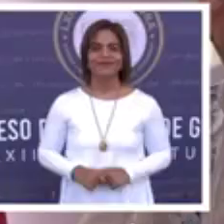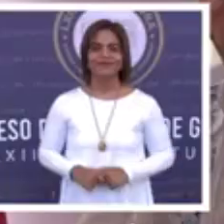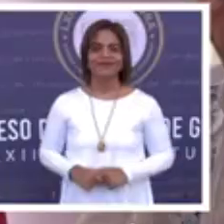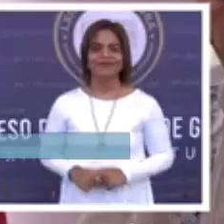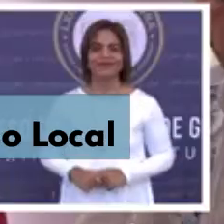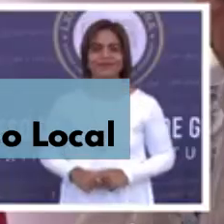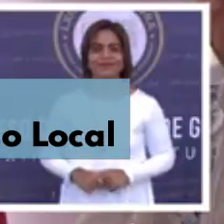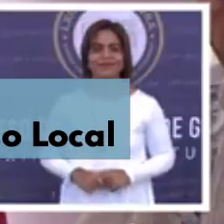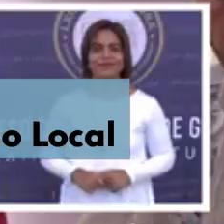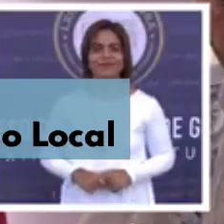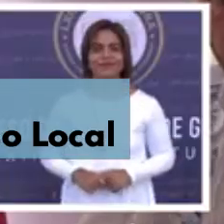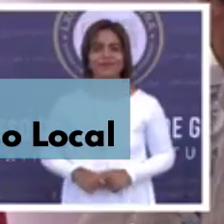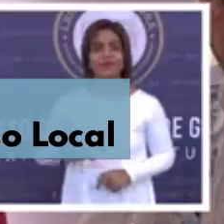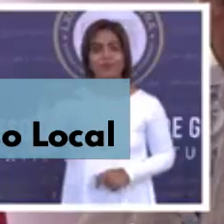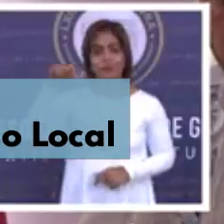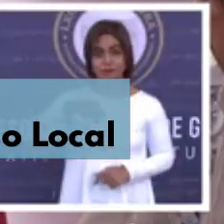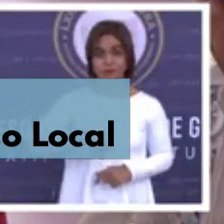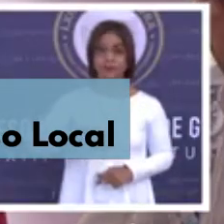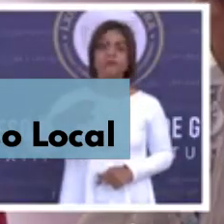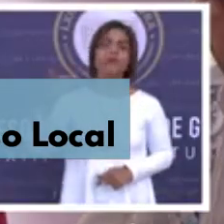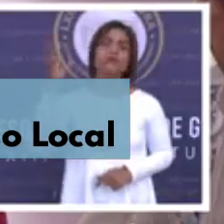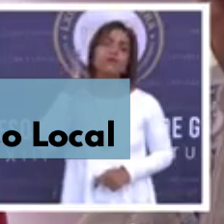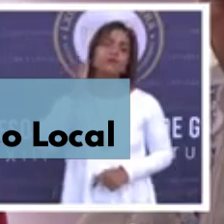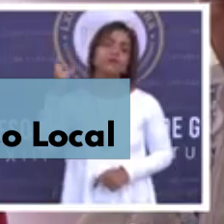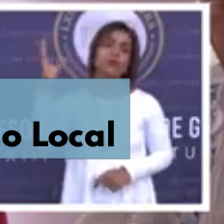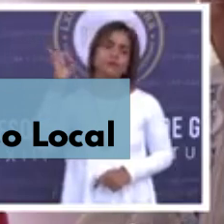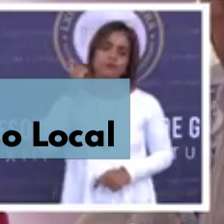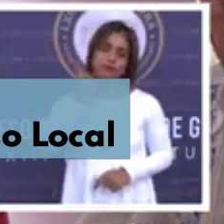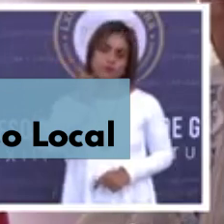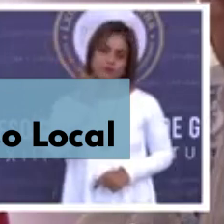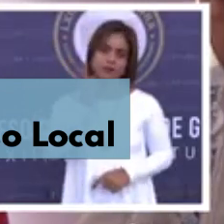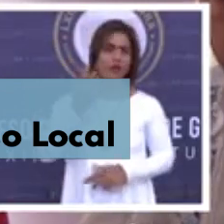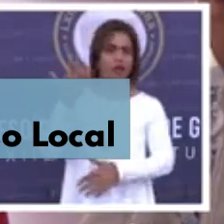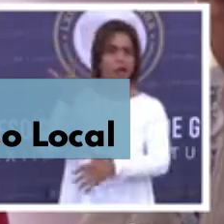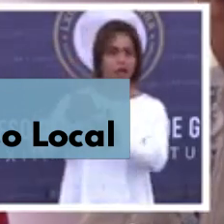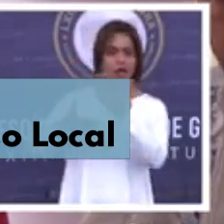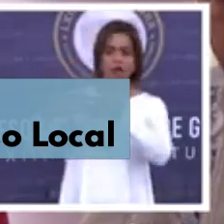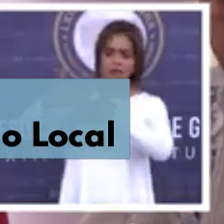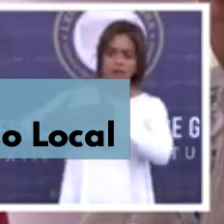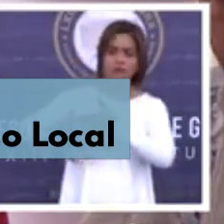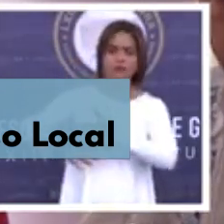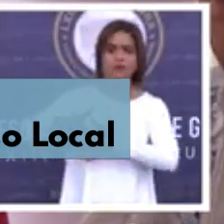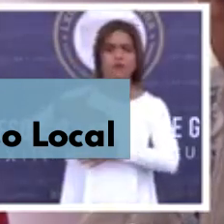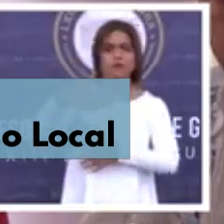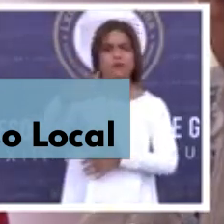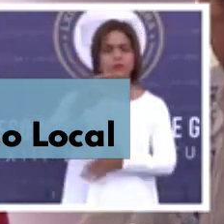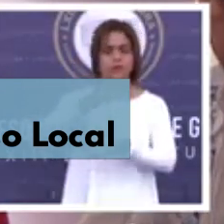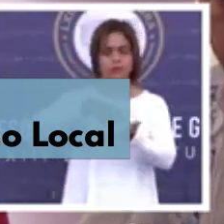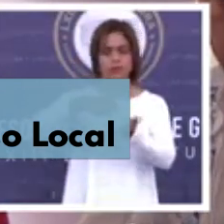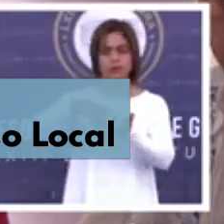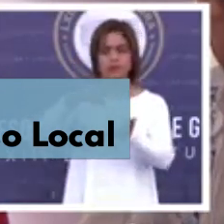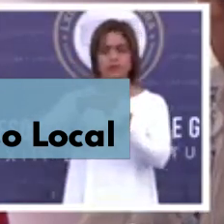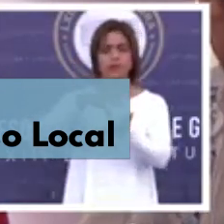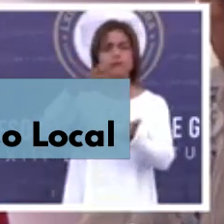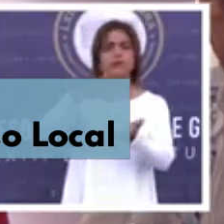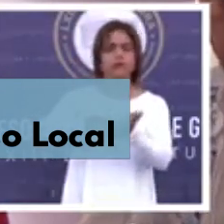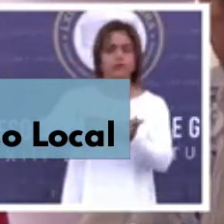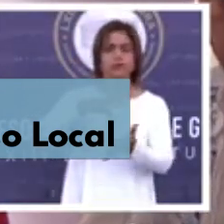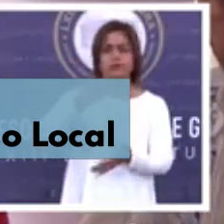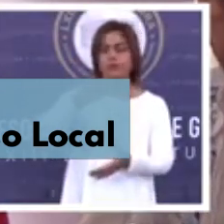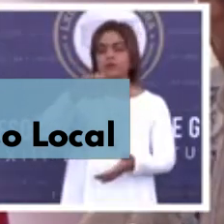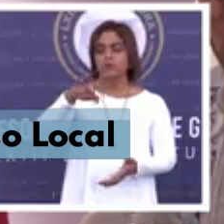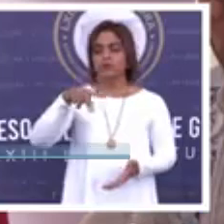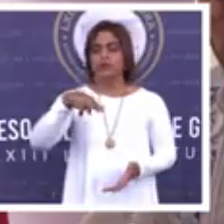Independencia. Este Congreso heredero del primer Congreso Constituyente y de los sentimientos de la nación tiene